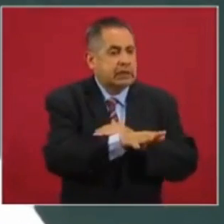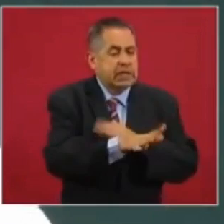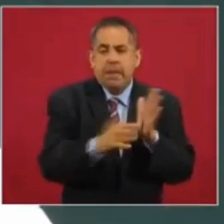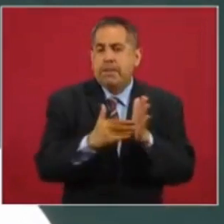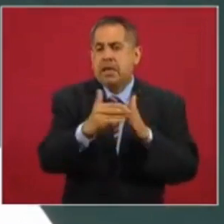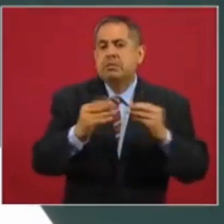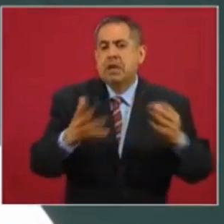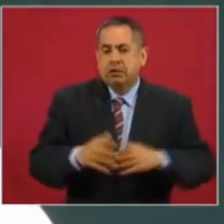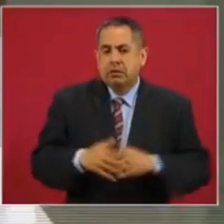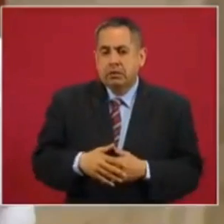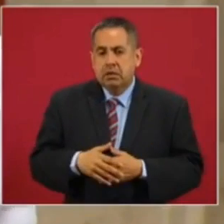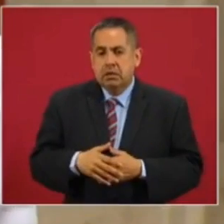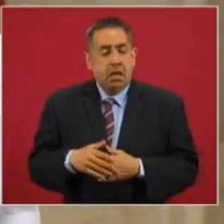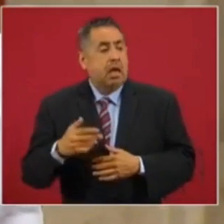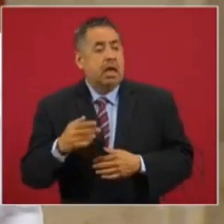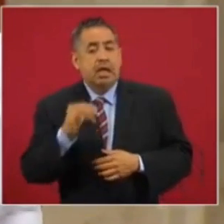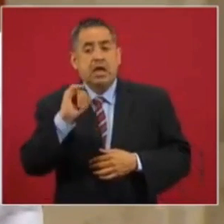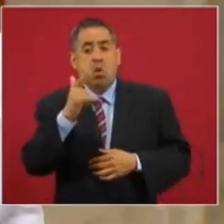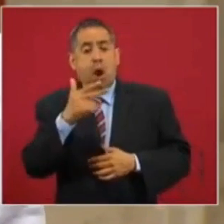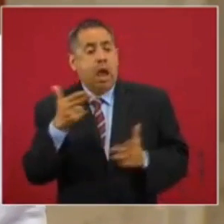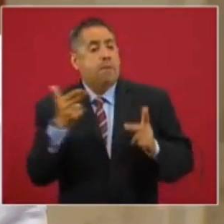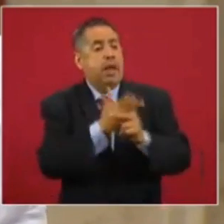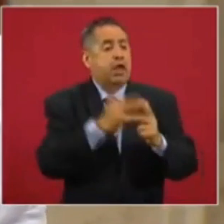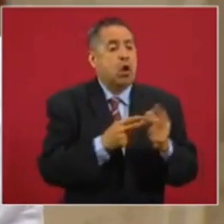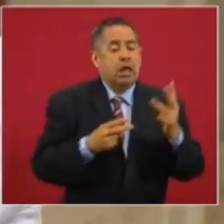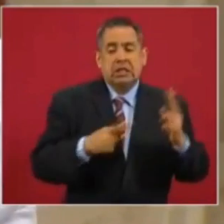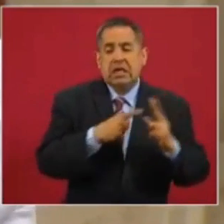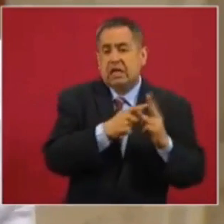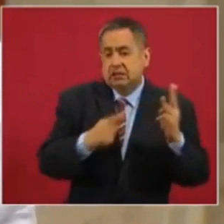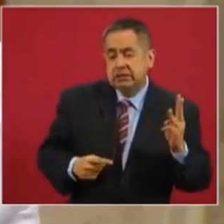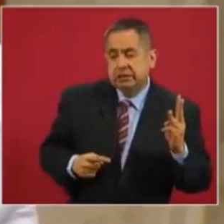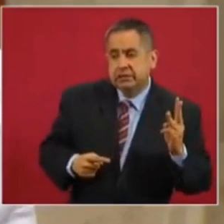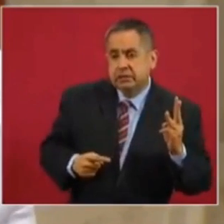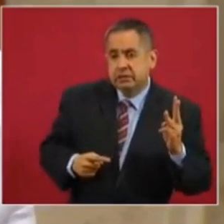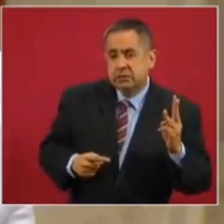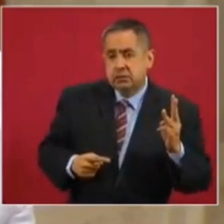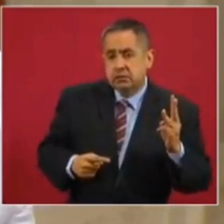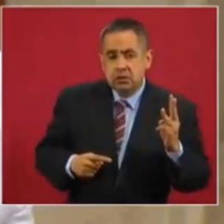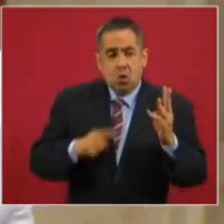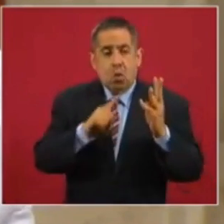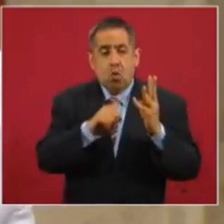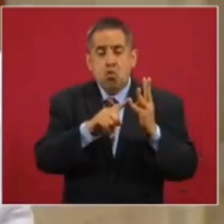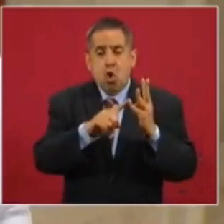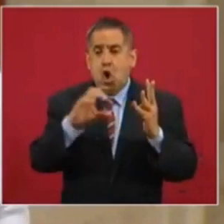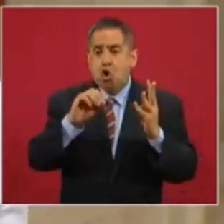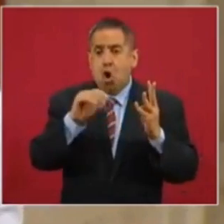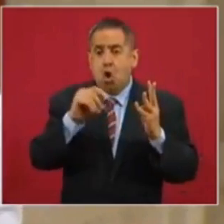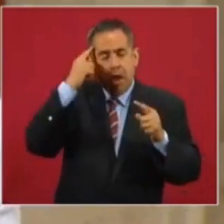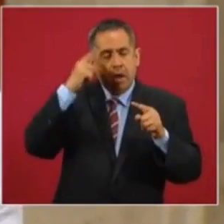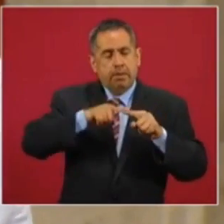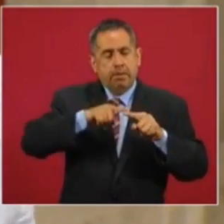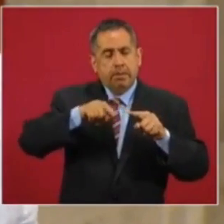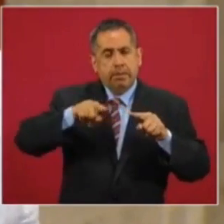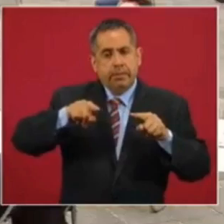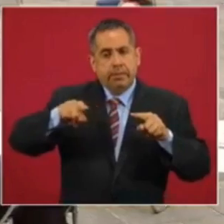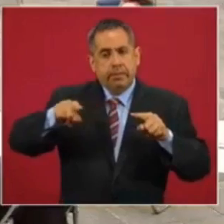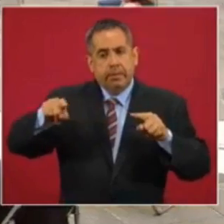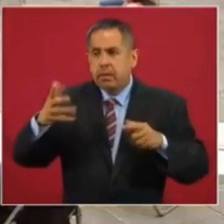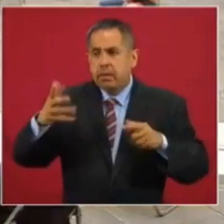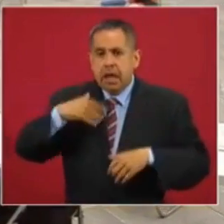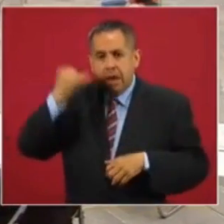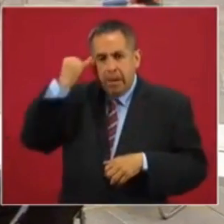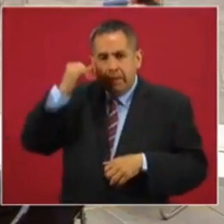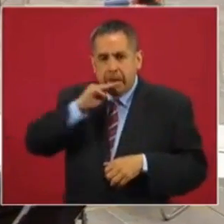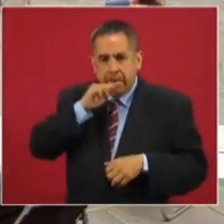mataron a tres en iguala hay un joven que aún sigue en coma imagínense esa madre estar viendo a su hijo